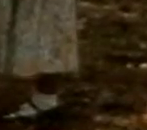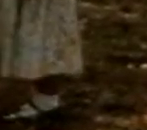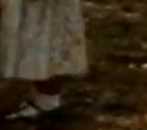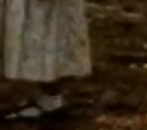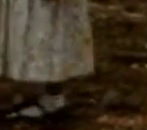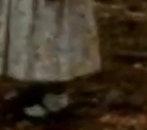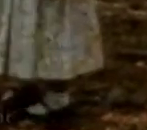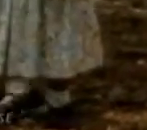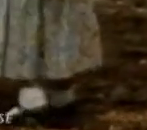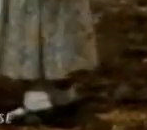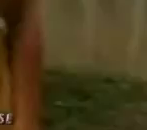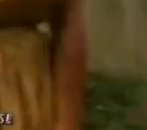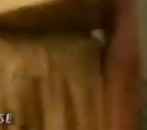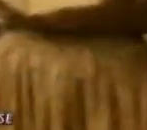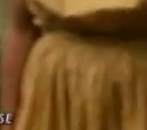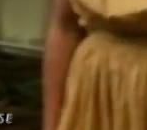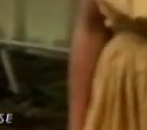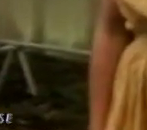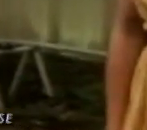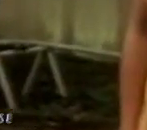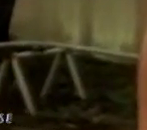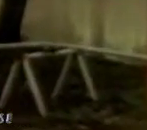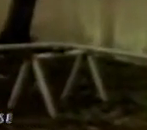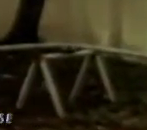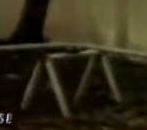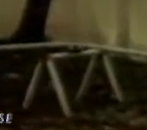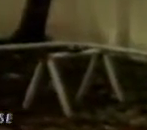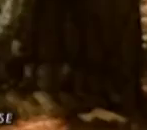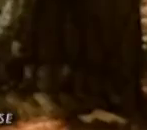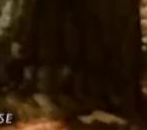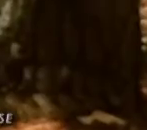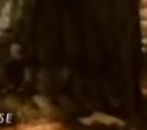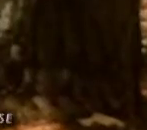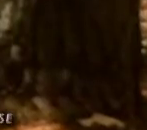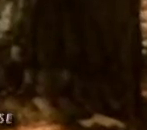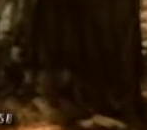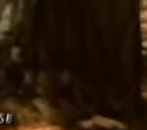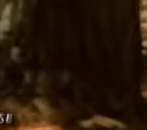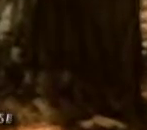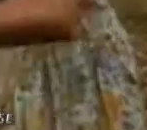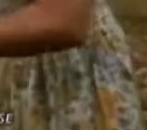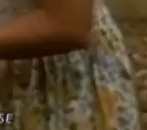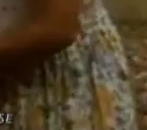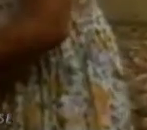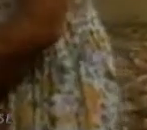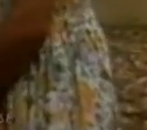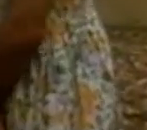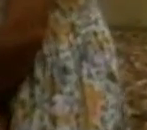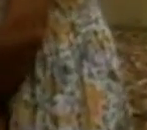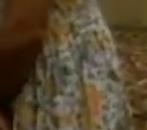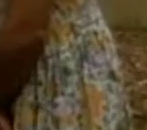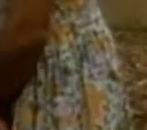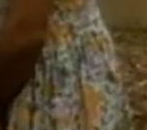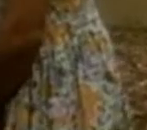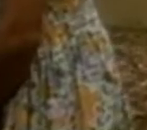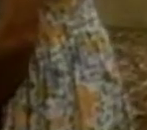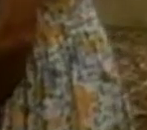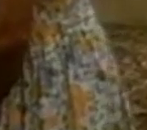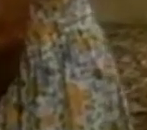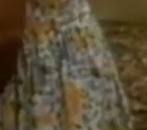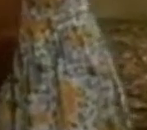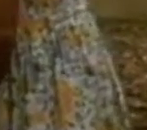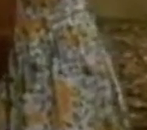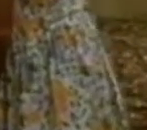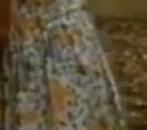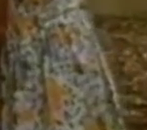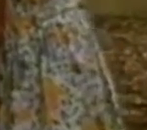¿Quieren jugar escondido? Sí, sí. ¿Verdad que sí, Antonio? Las actuaciones ante la cámara y el amor por el cine son rasgos artísticos que